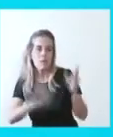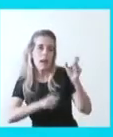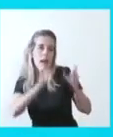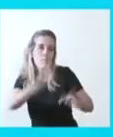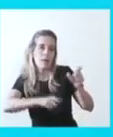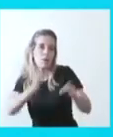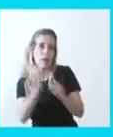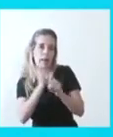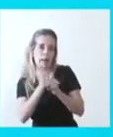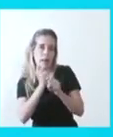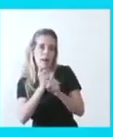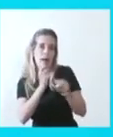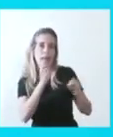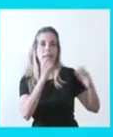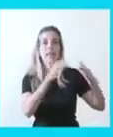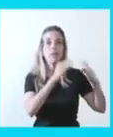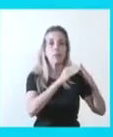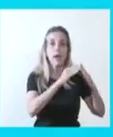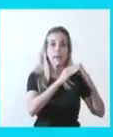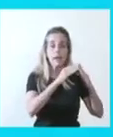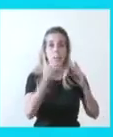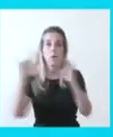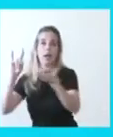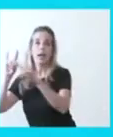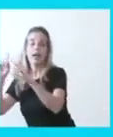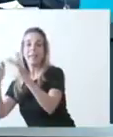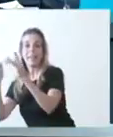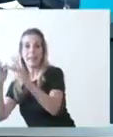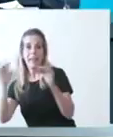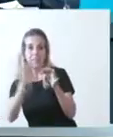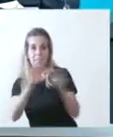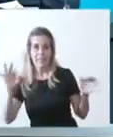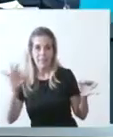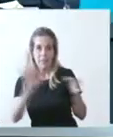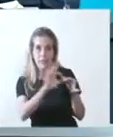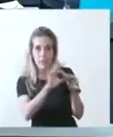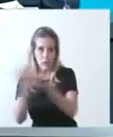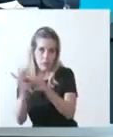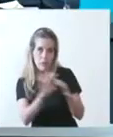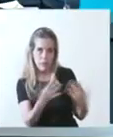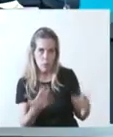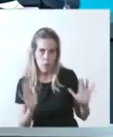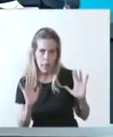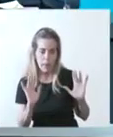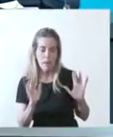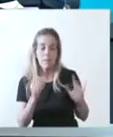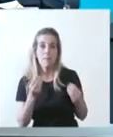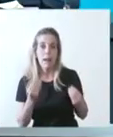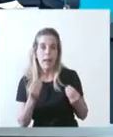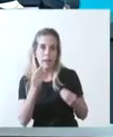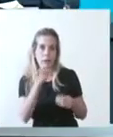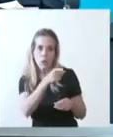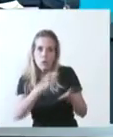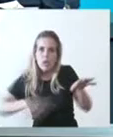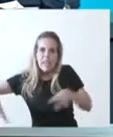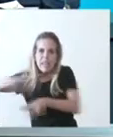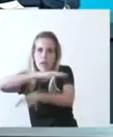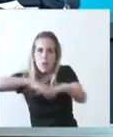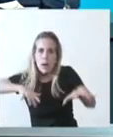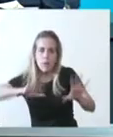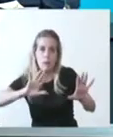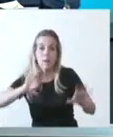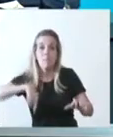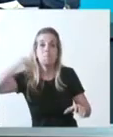los que puedan hacer su trabajo desde sus casas lo hagan sin necesidad de moverse en la ciudad. Pero todas esas medidas mañana las